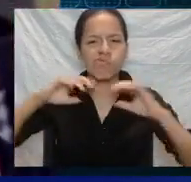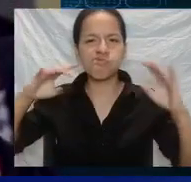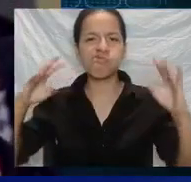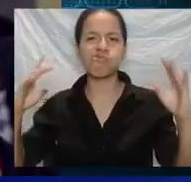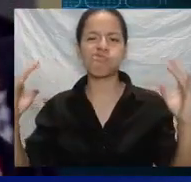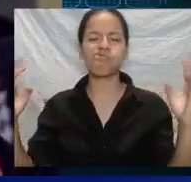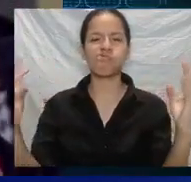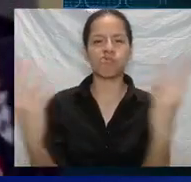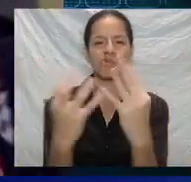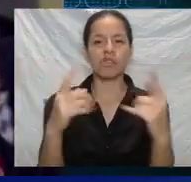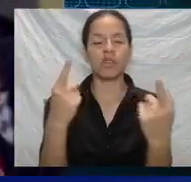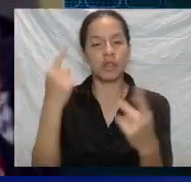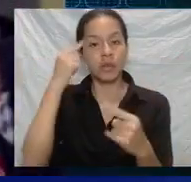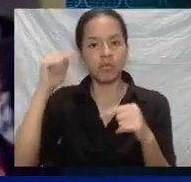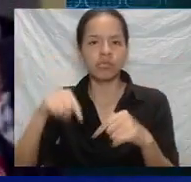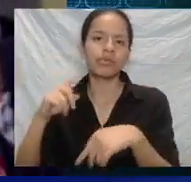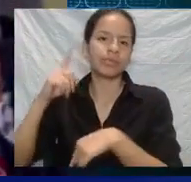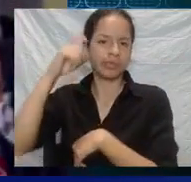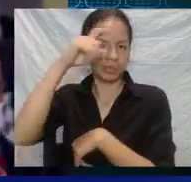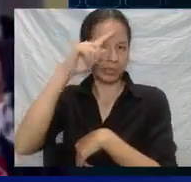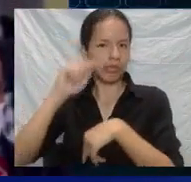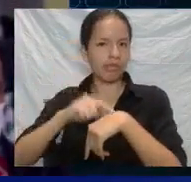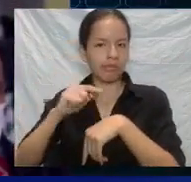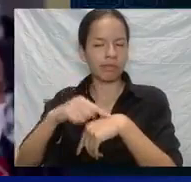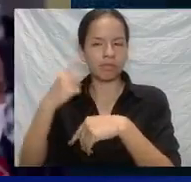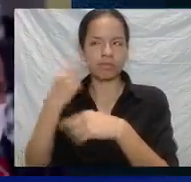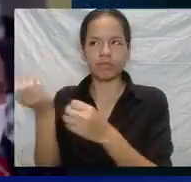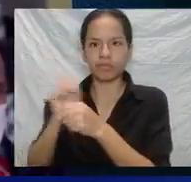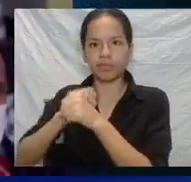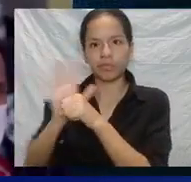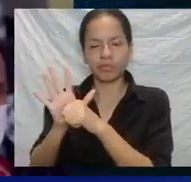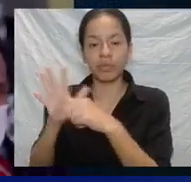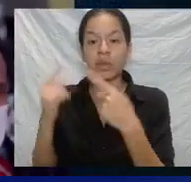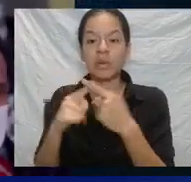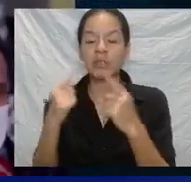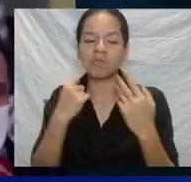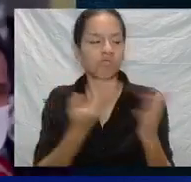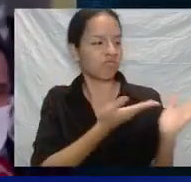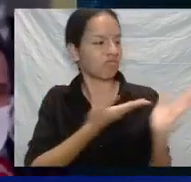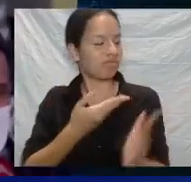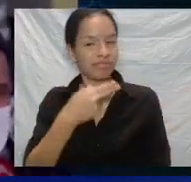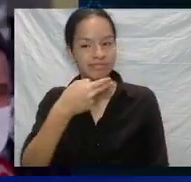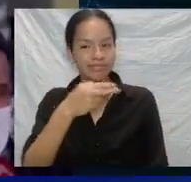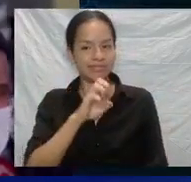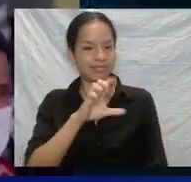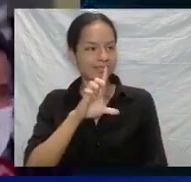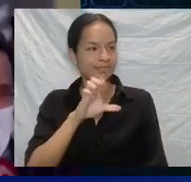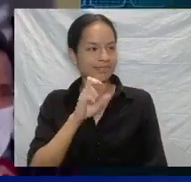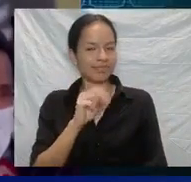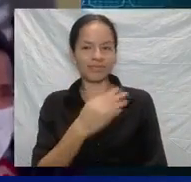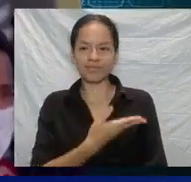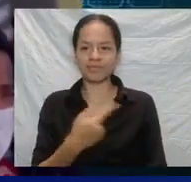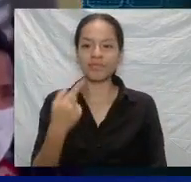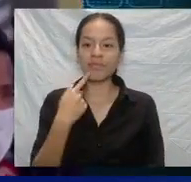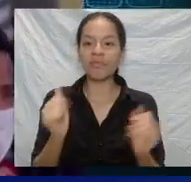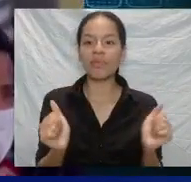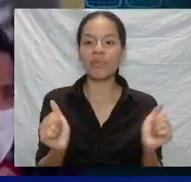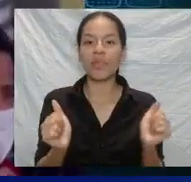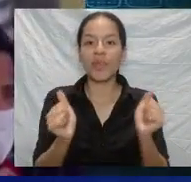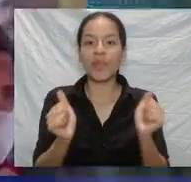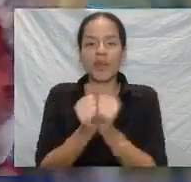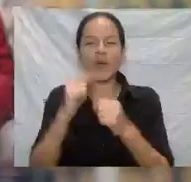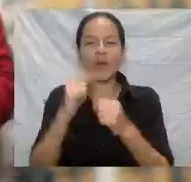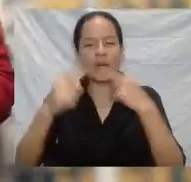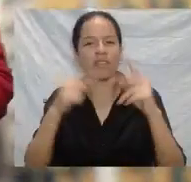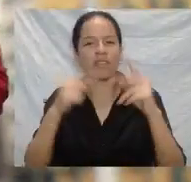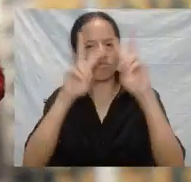vivimos con la pandemia y hoy la bienvenida por supuesto a helen bases que hoy me acompaña también para contar estos detalles helen que tal buen día